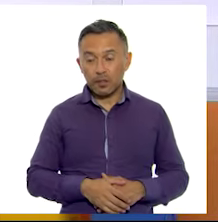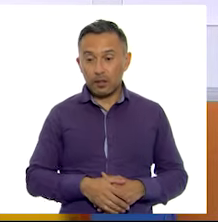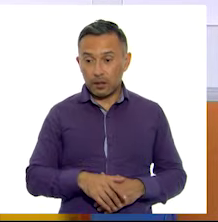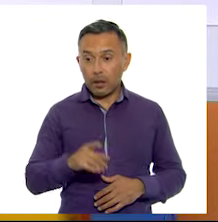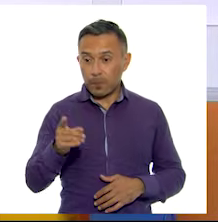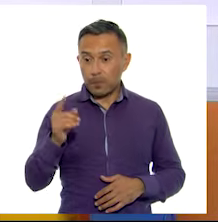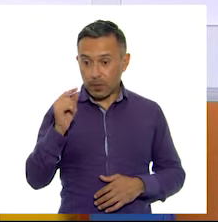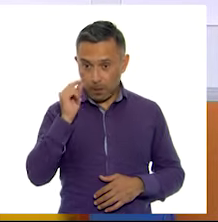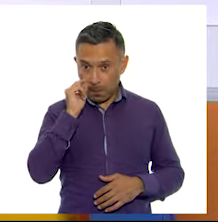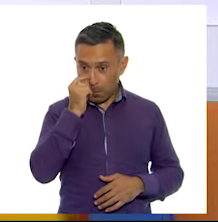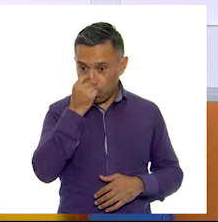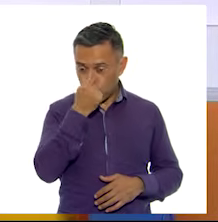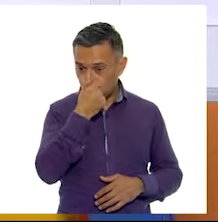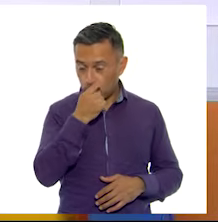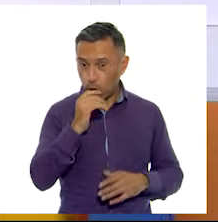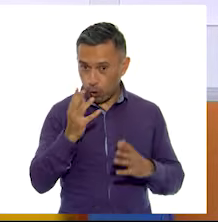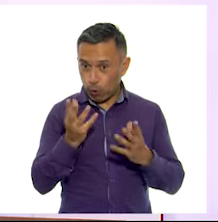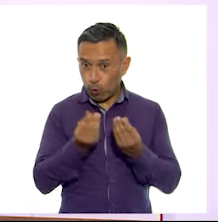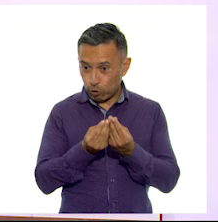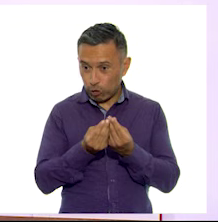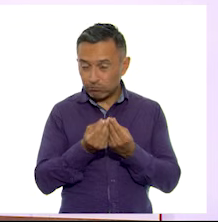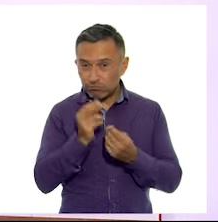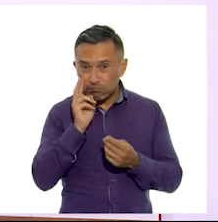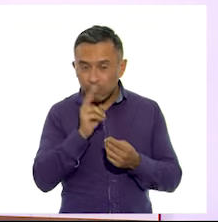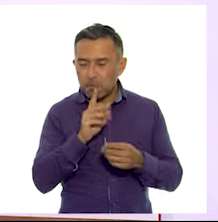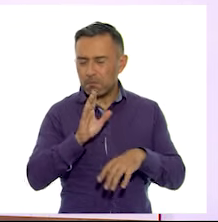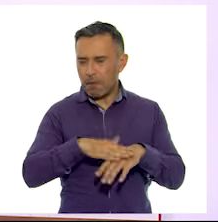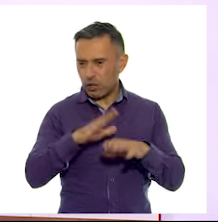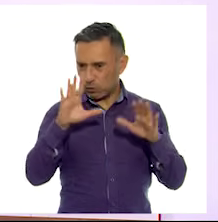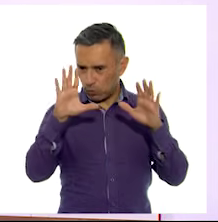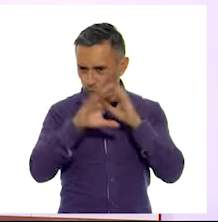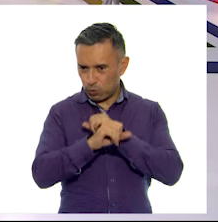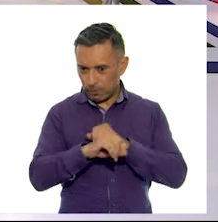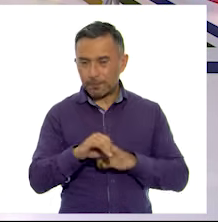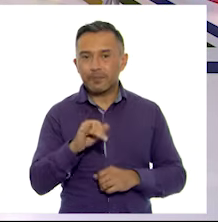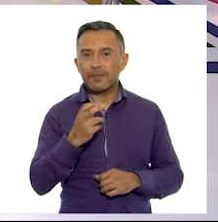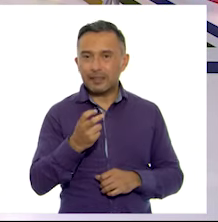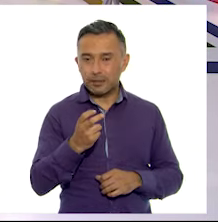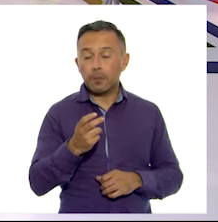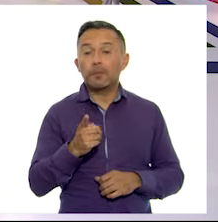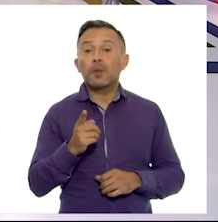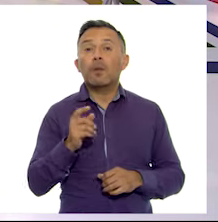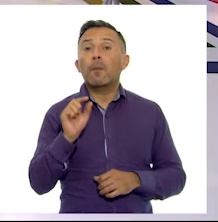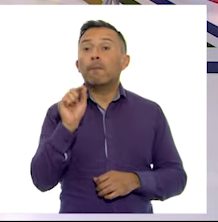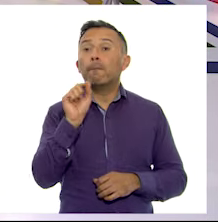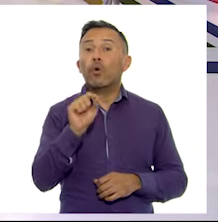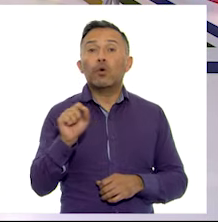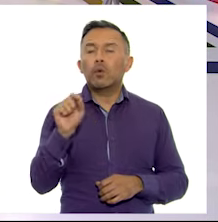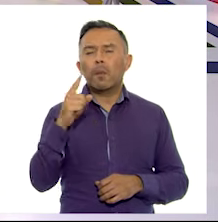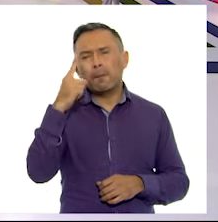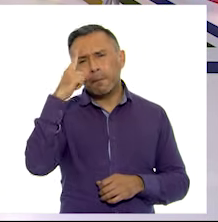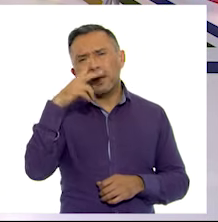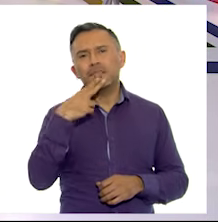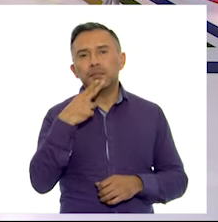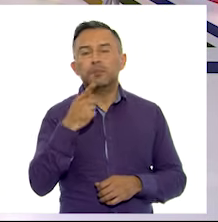están más juntos se ve más oscuro. Exactamente. Justo, por ejemplo, los puntos nos pueden servir para